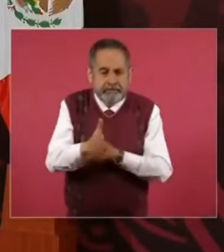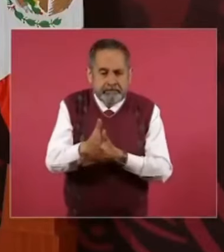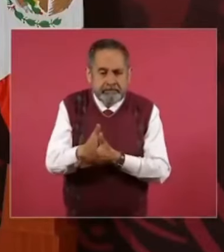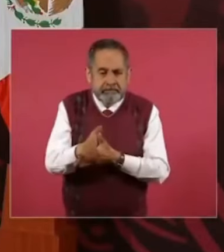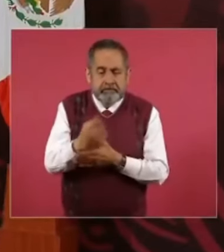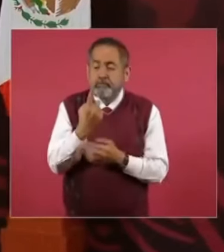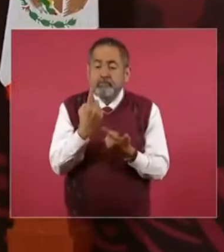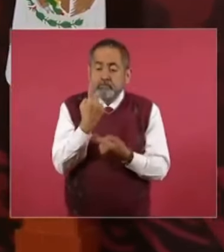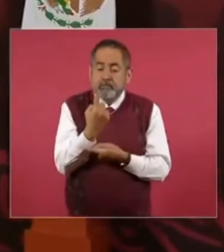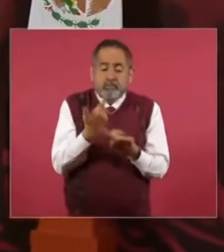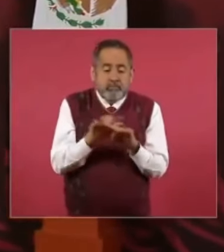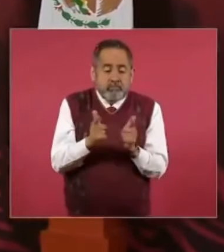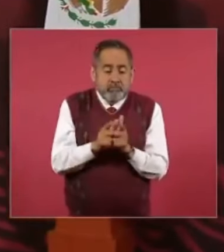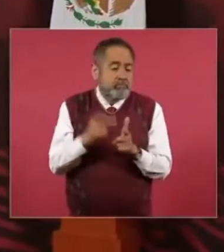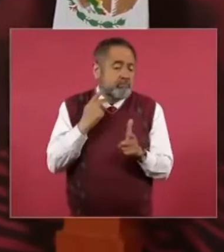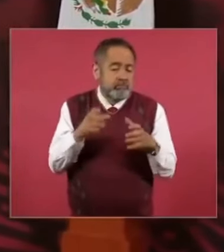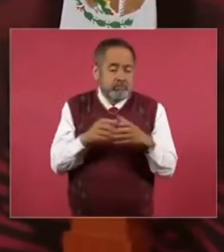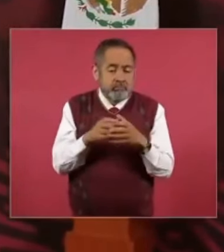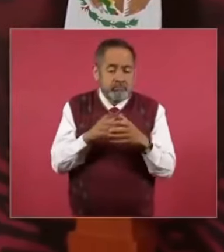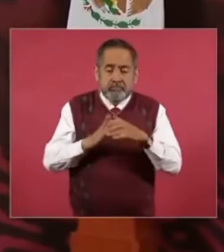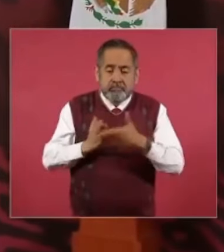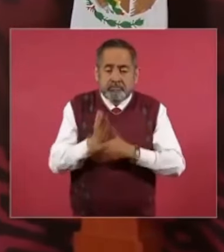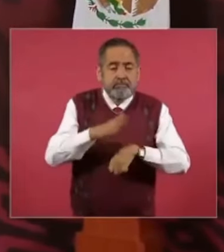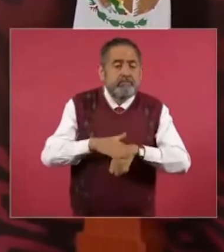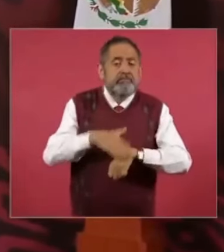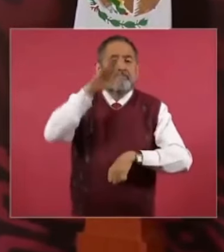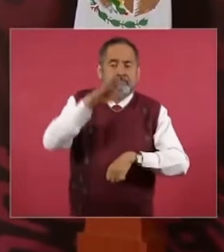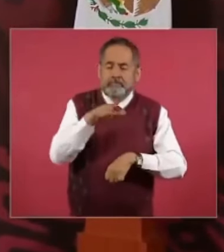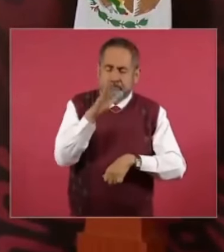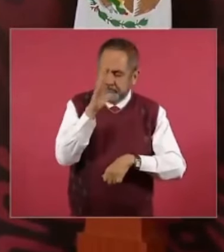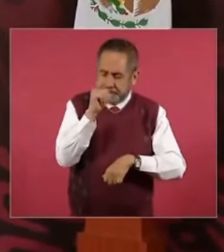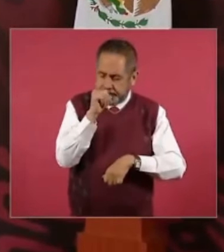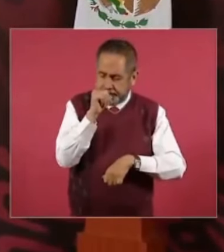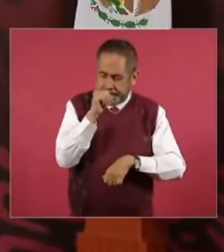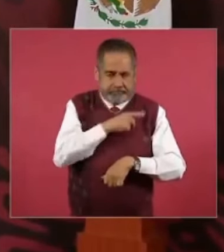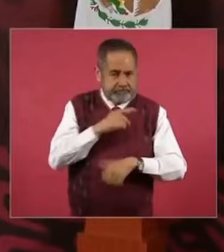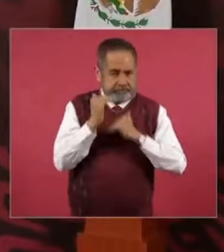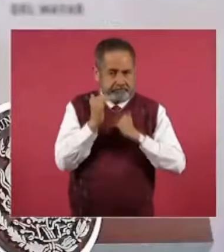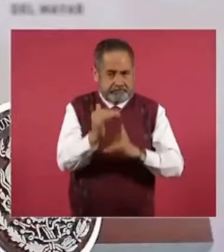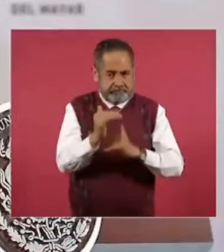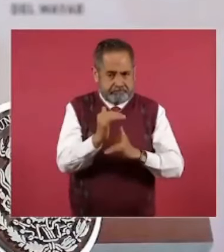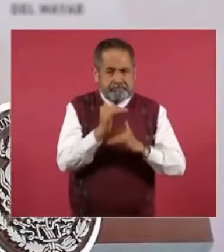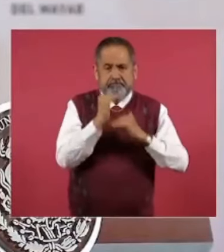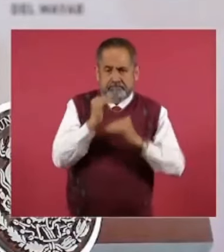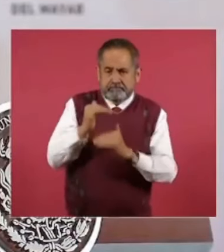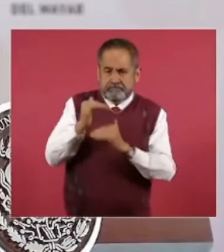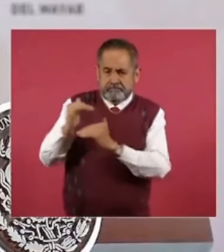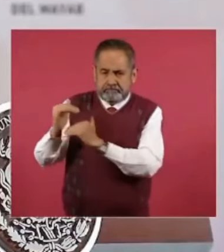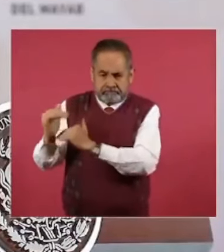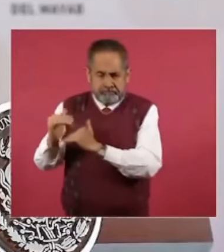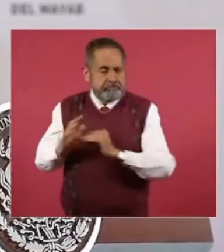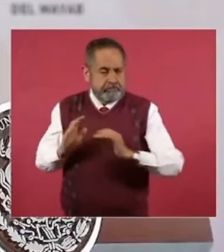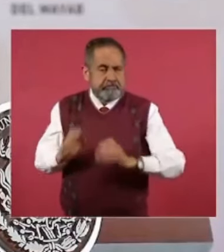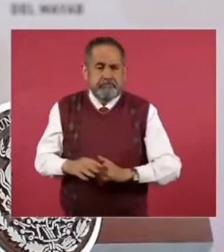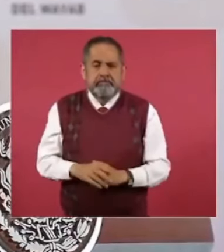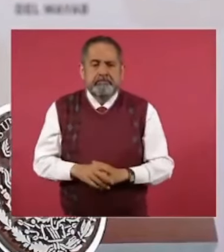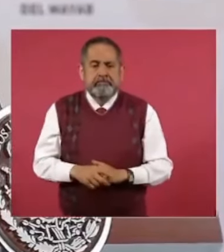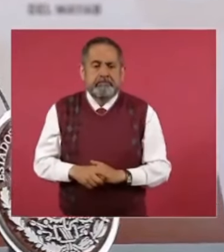este legislador de Morena, con los pelos en la mano, les demuestra que ellos son los que tienen una